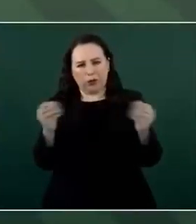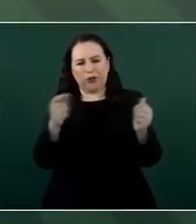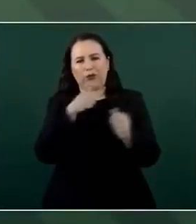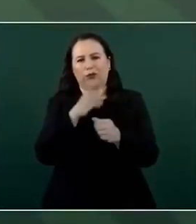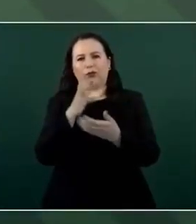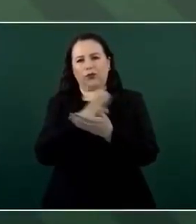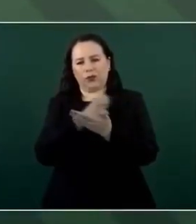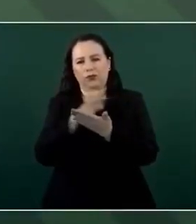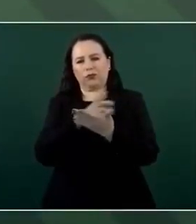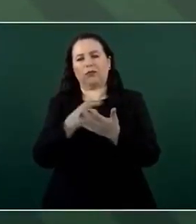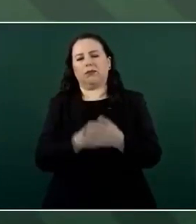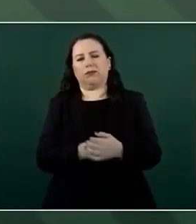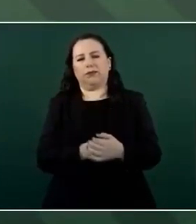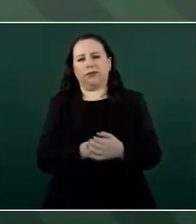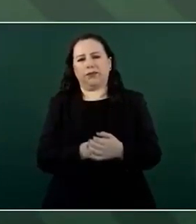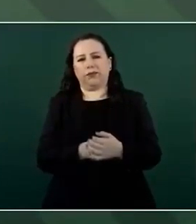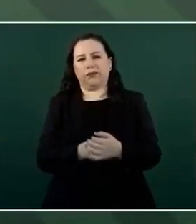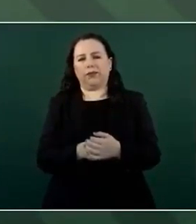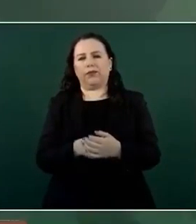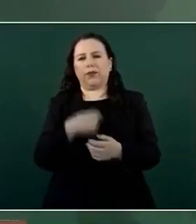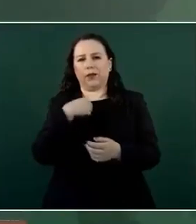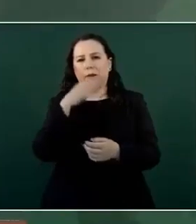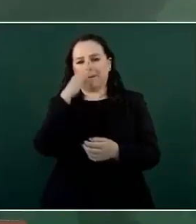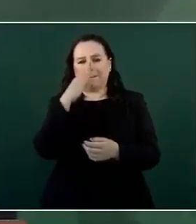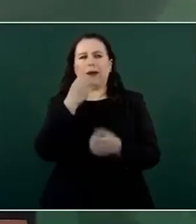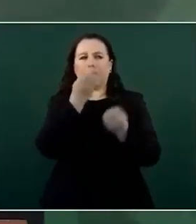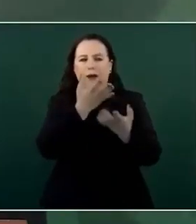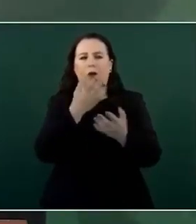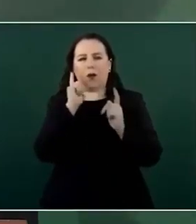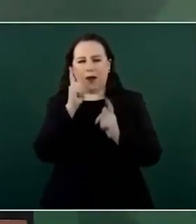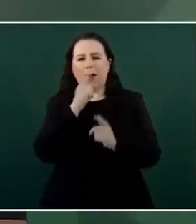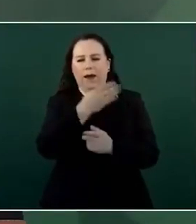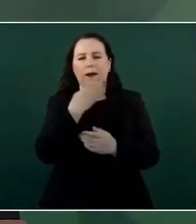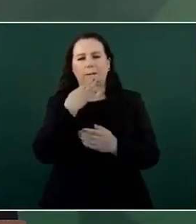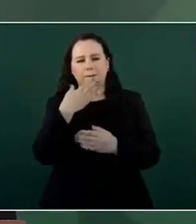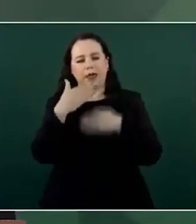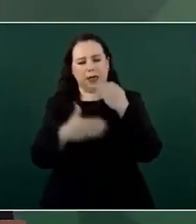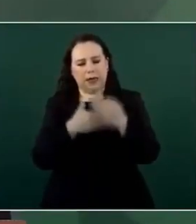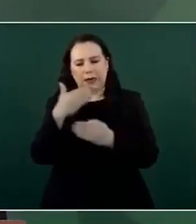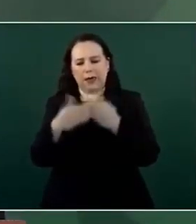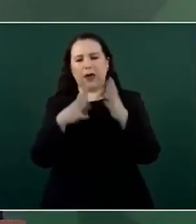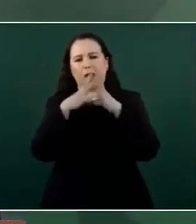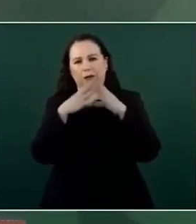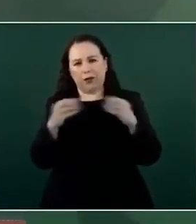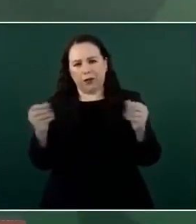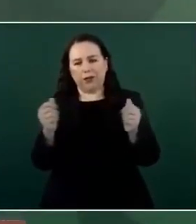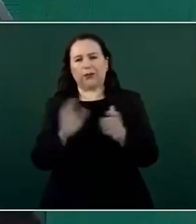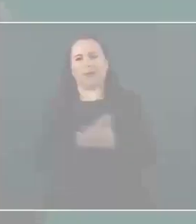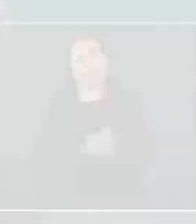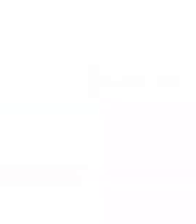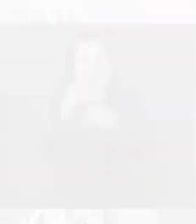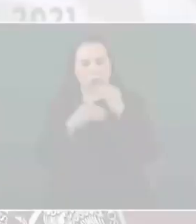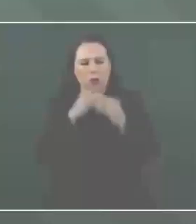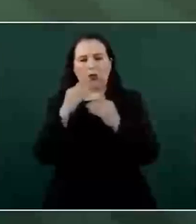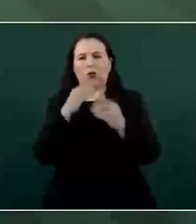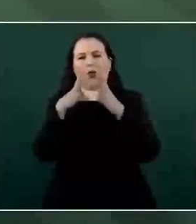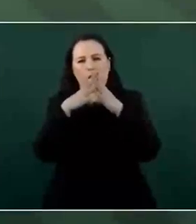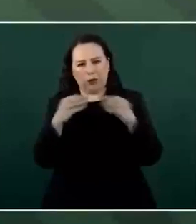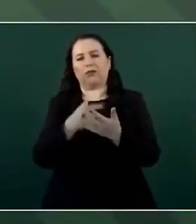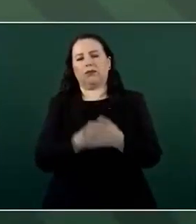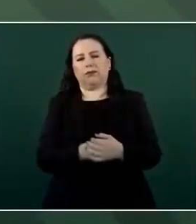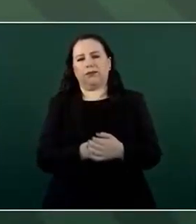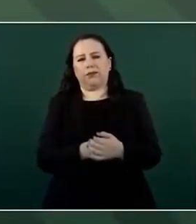El presidente López Obrador le deseó al expresidente de México, Vicente Fox, una pronta recuperación tras dar positivo a COVID. Como también